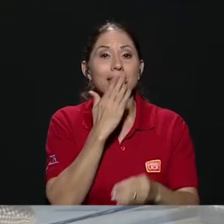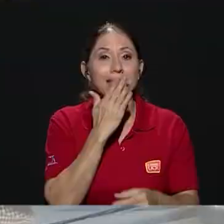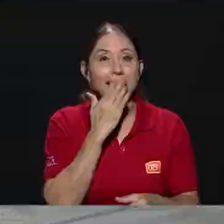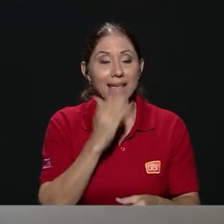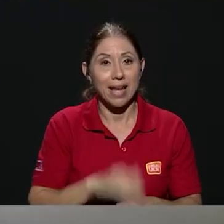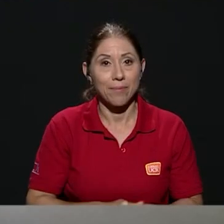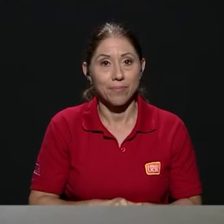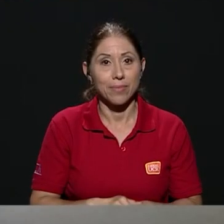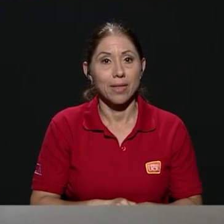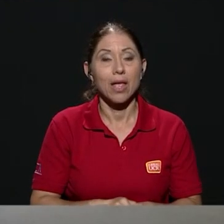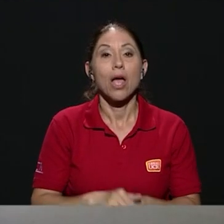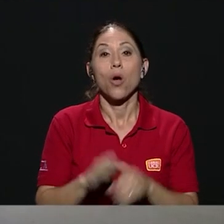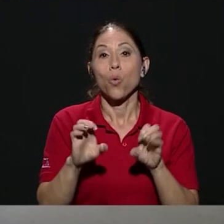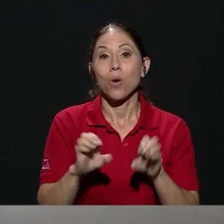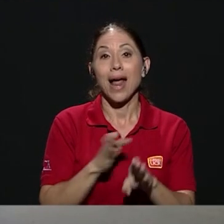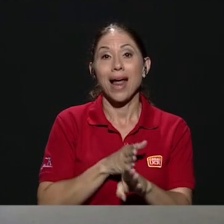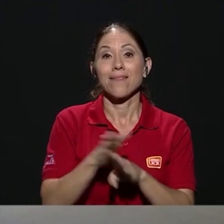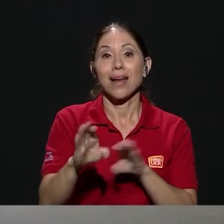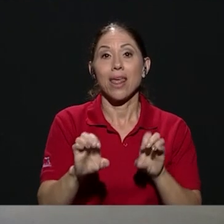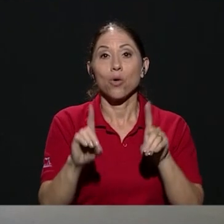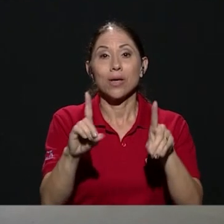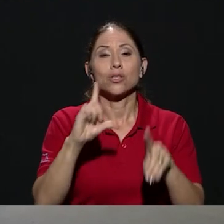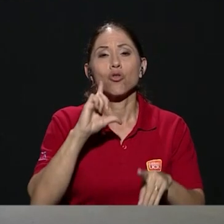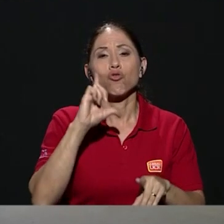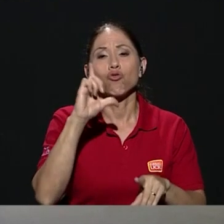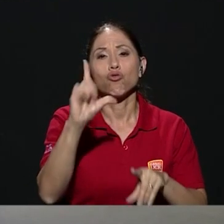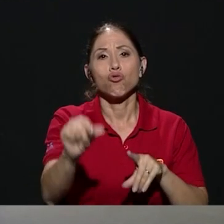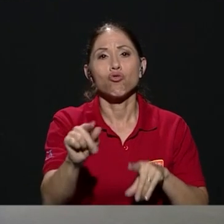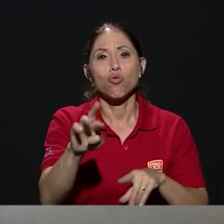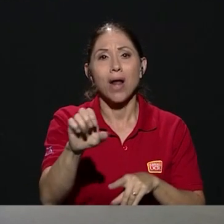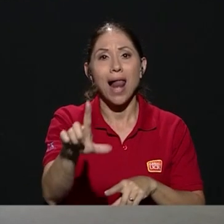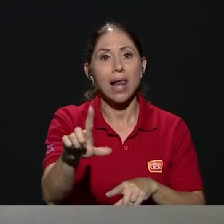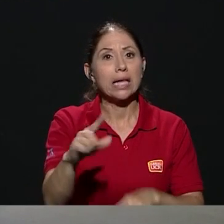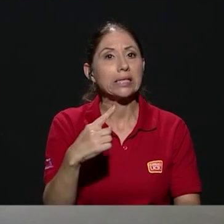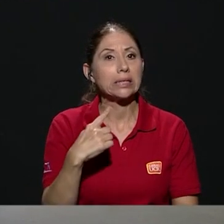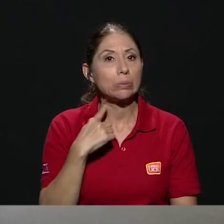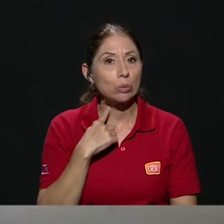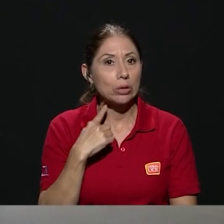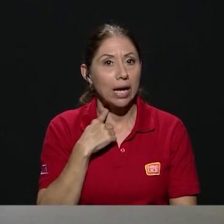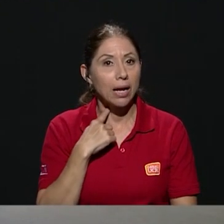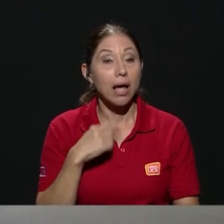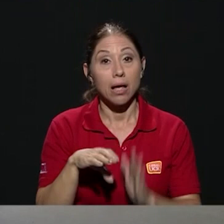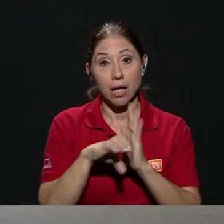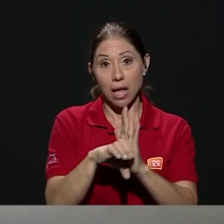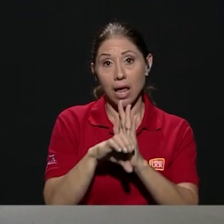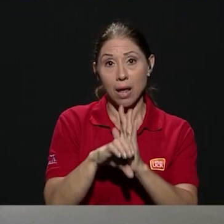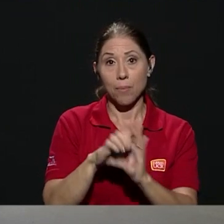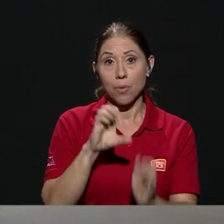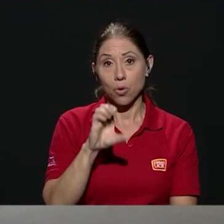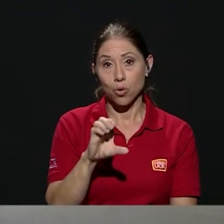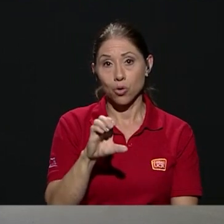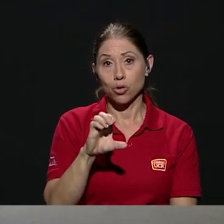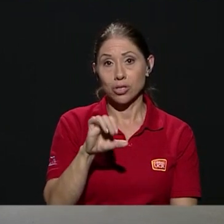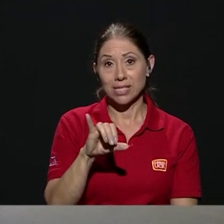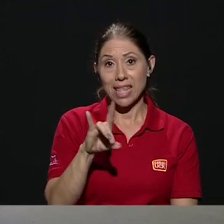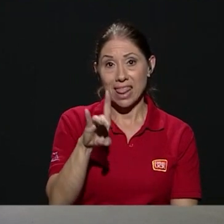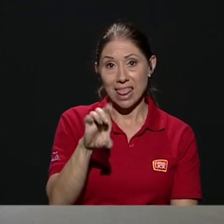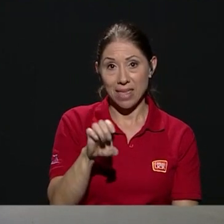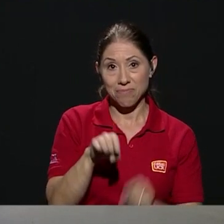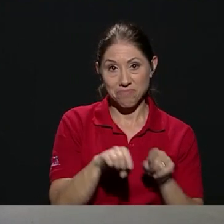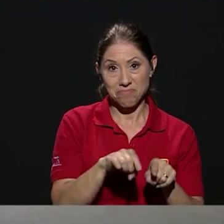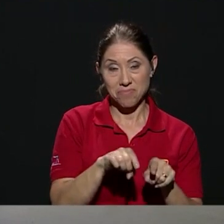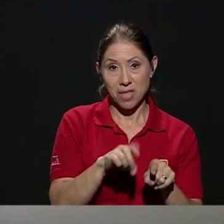una carrera de educación rural es muy cara, porque, por ejemplo, del CIDE salen los